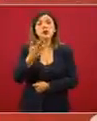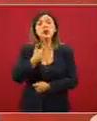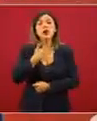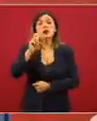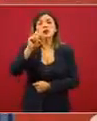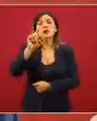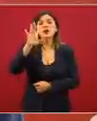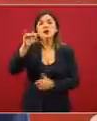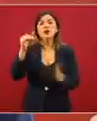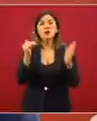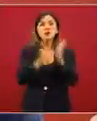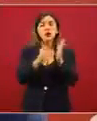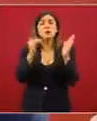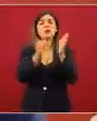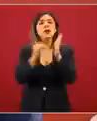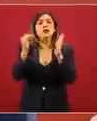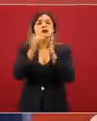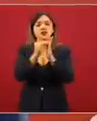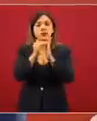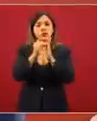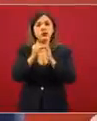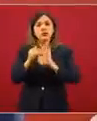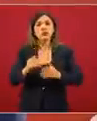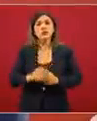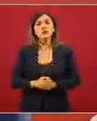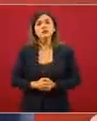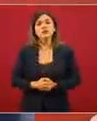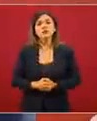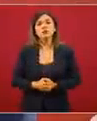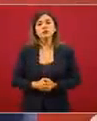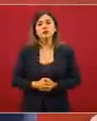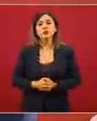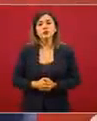35 mil millones en términos